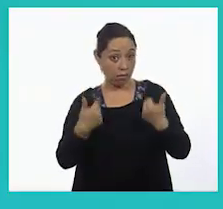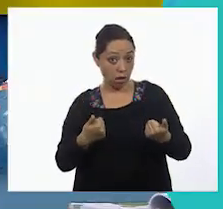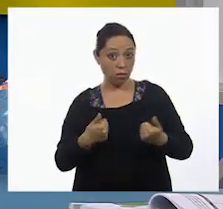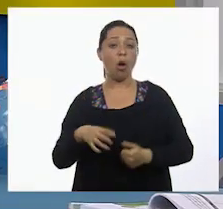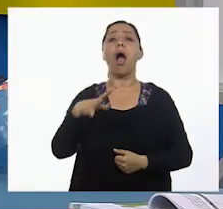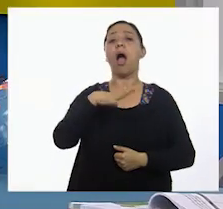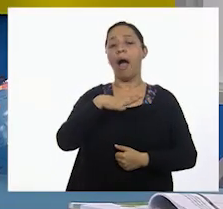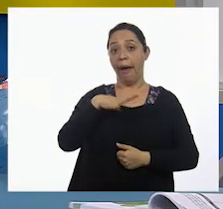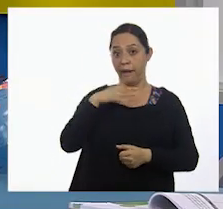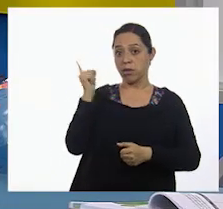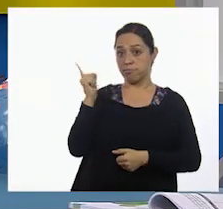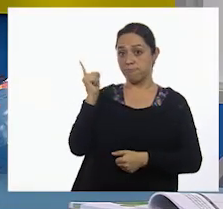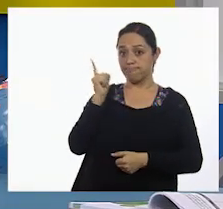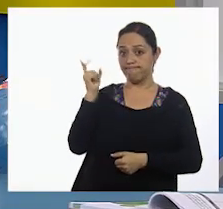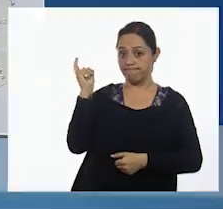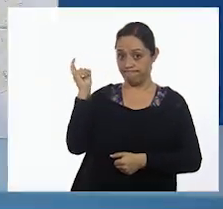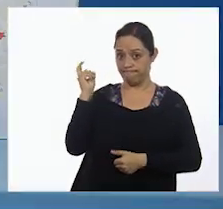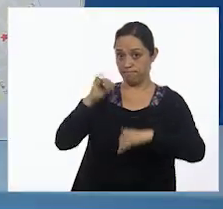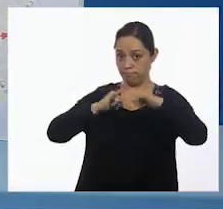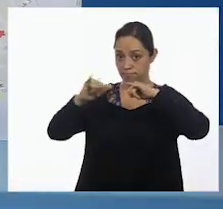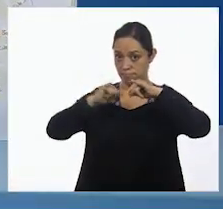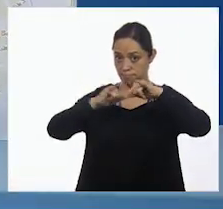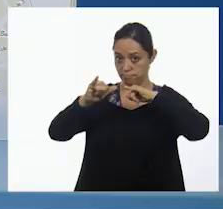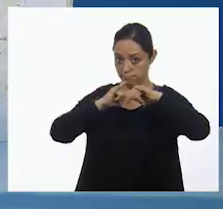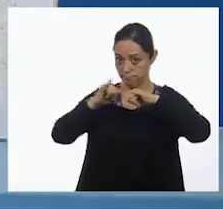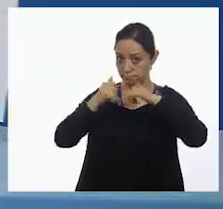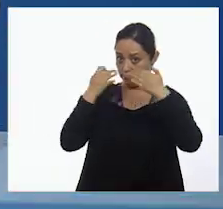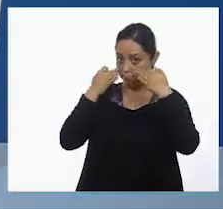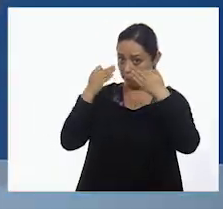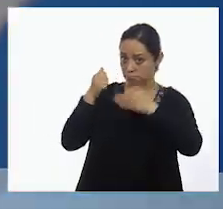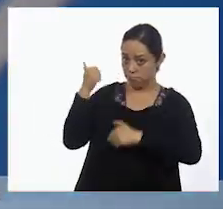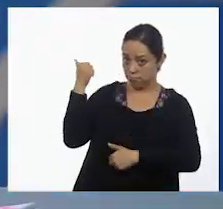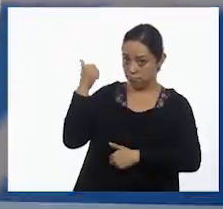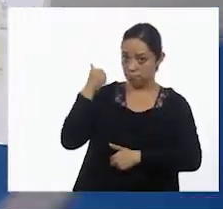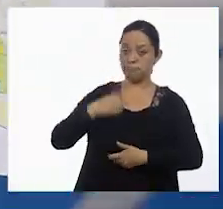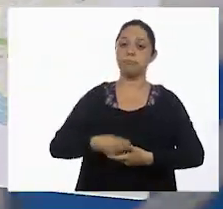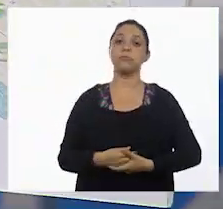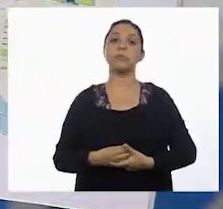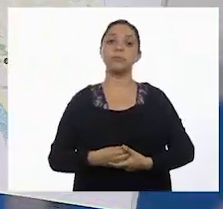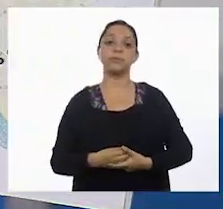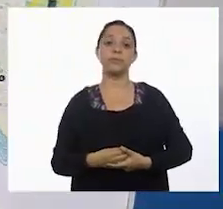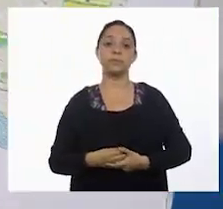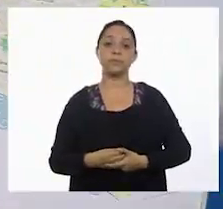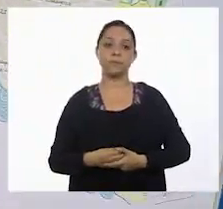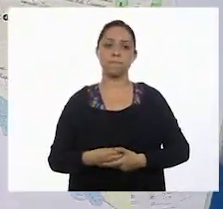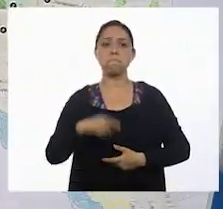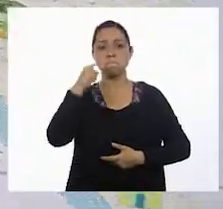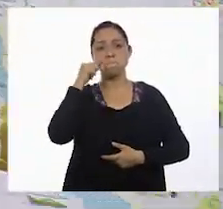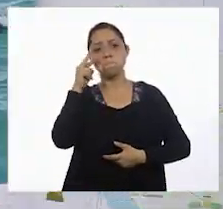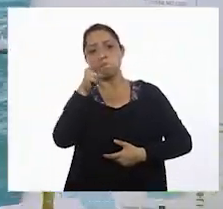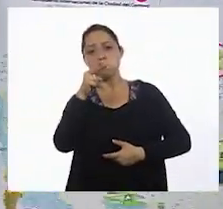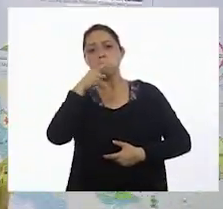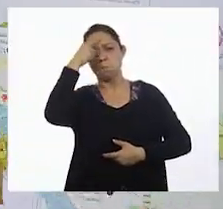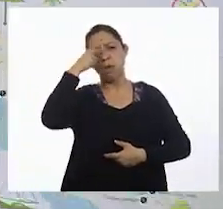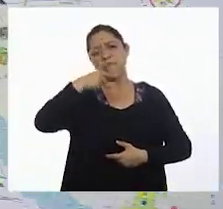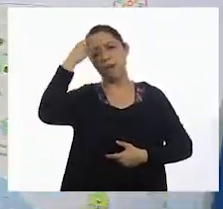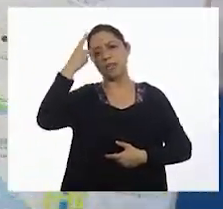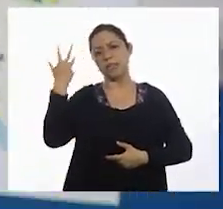mapa, aquí también lo vemos y pues realmente también es fácil de ver.